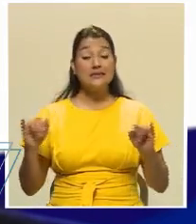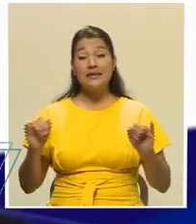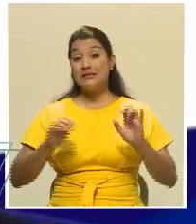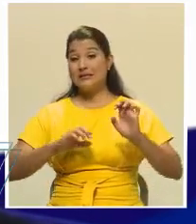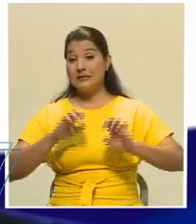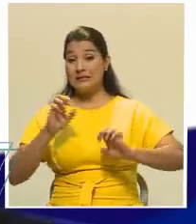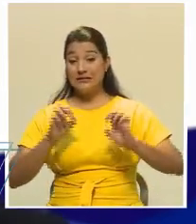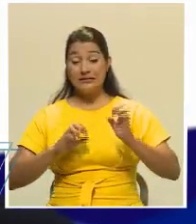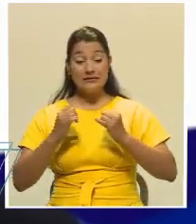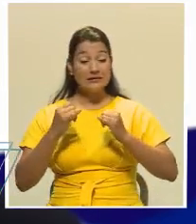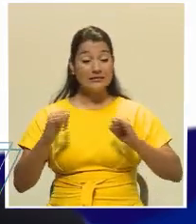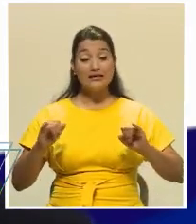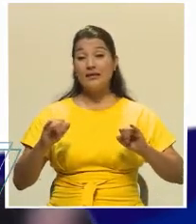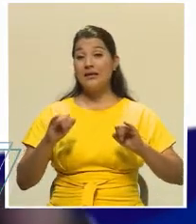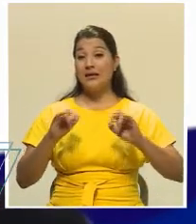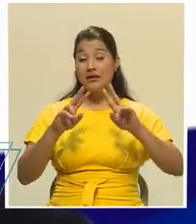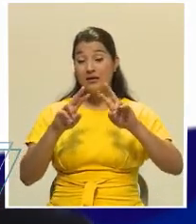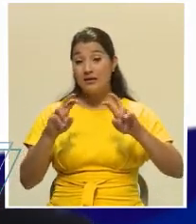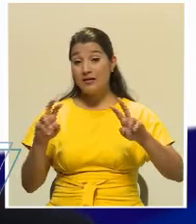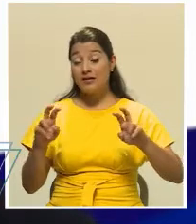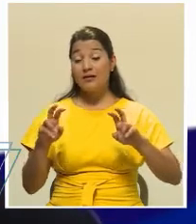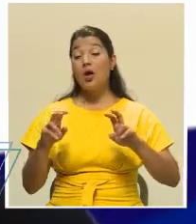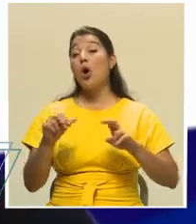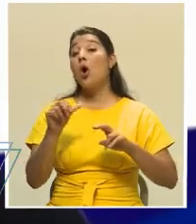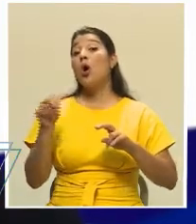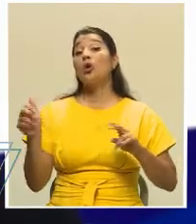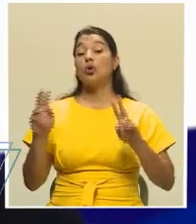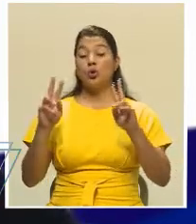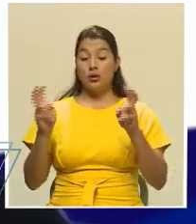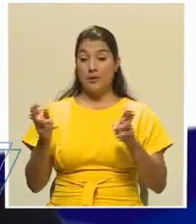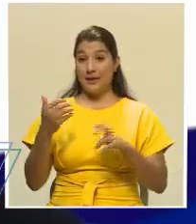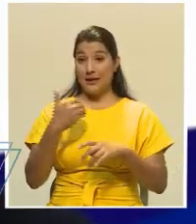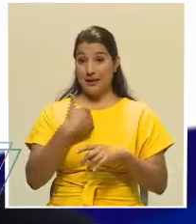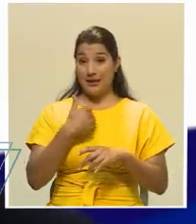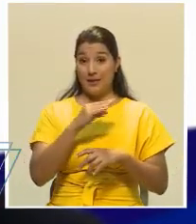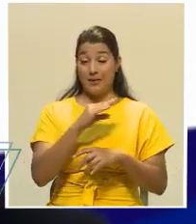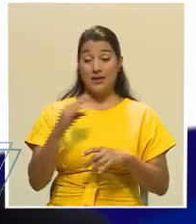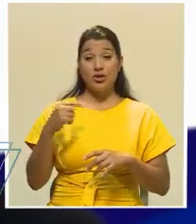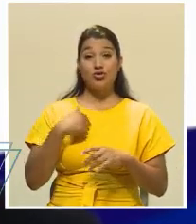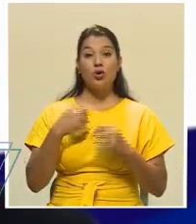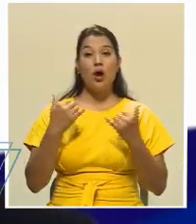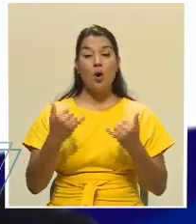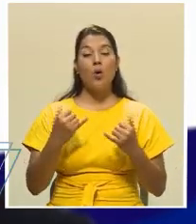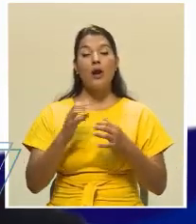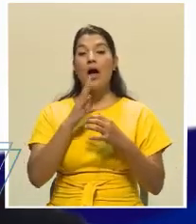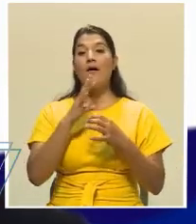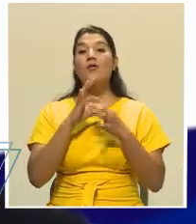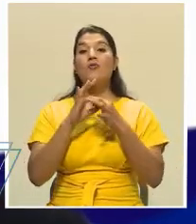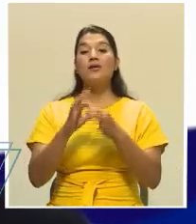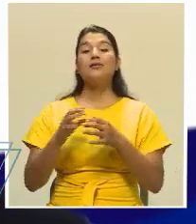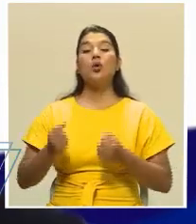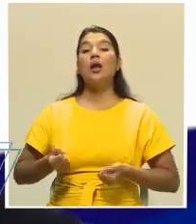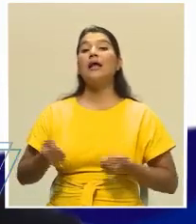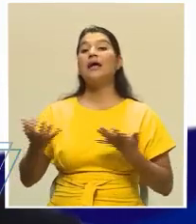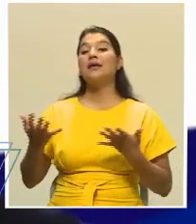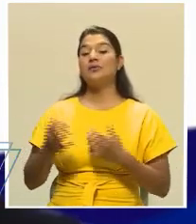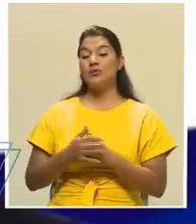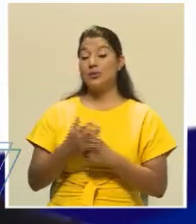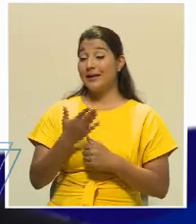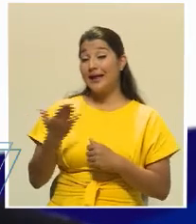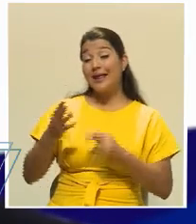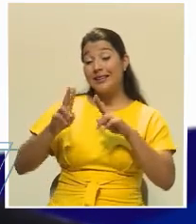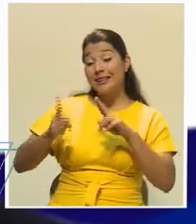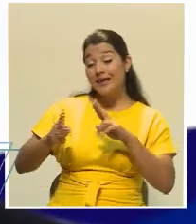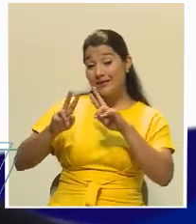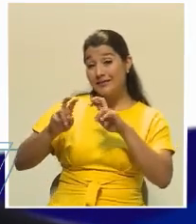sin evaluaciones. Otro tema que tiene, y ahora me voy por el lado del gasto, que hay que revisar, es el